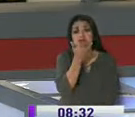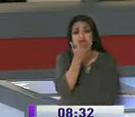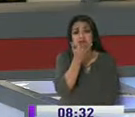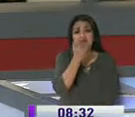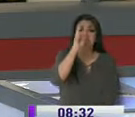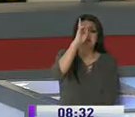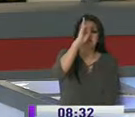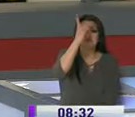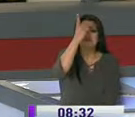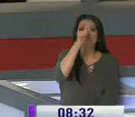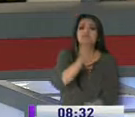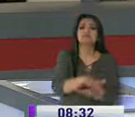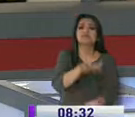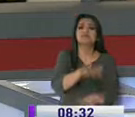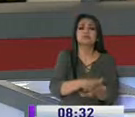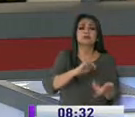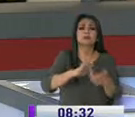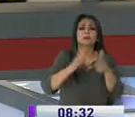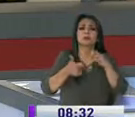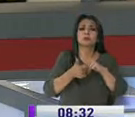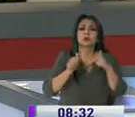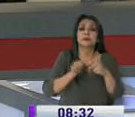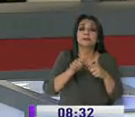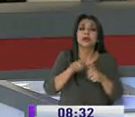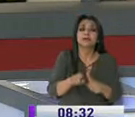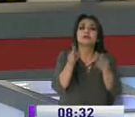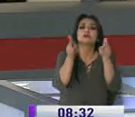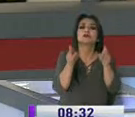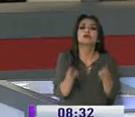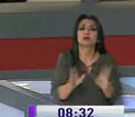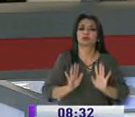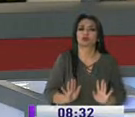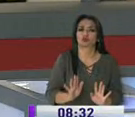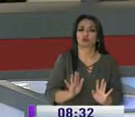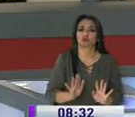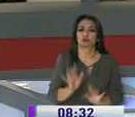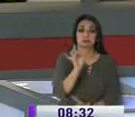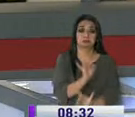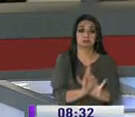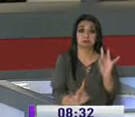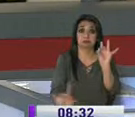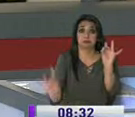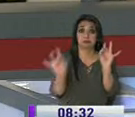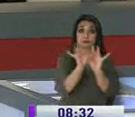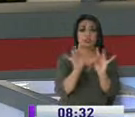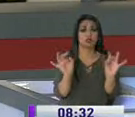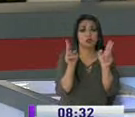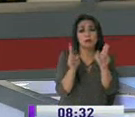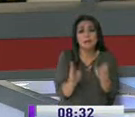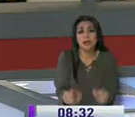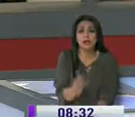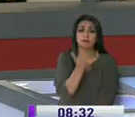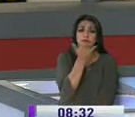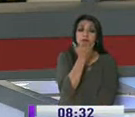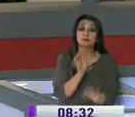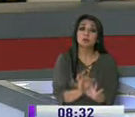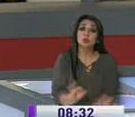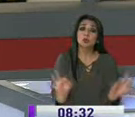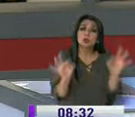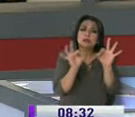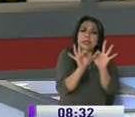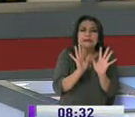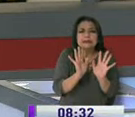leer textual, pero me está pidiendo el derecho a la réplica de una opinión personal que se hizo y que lo hice yo, y